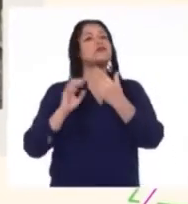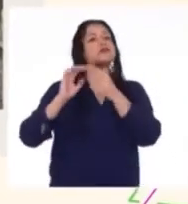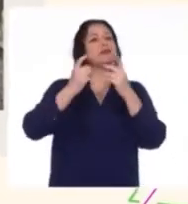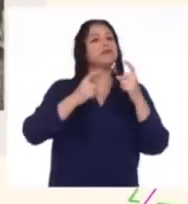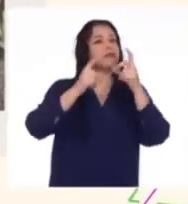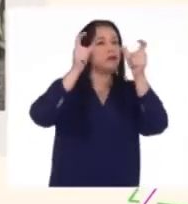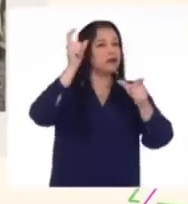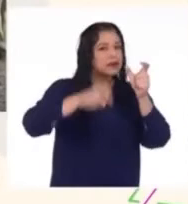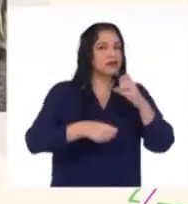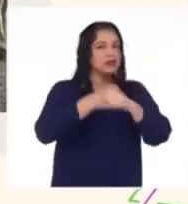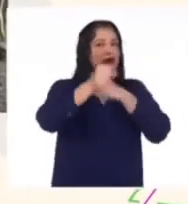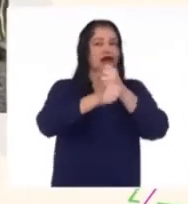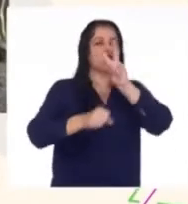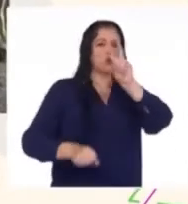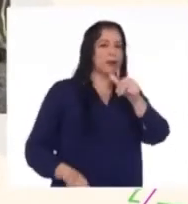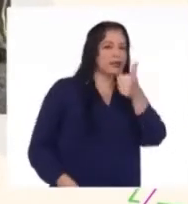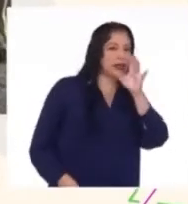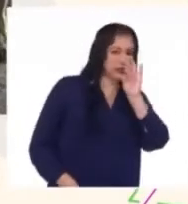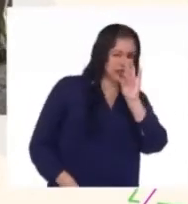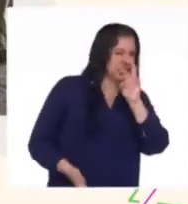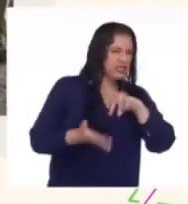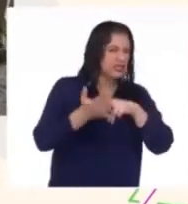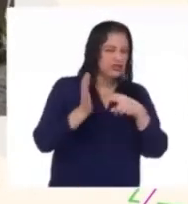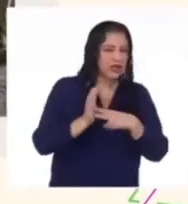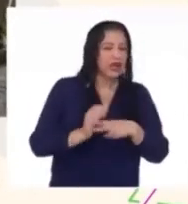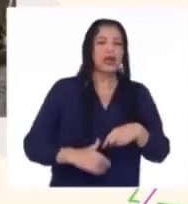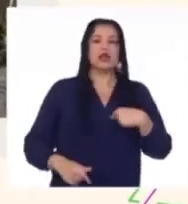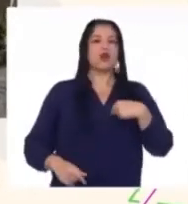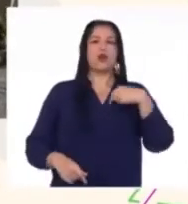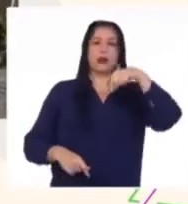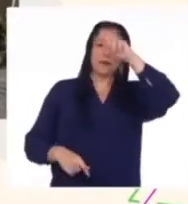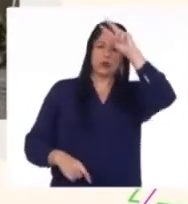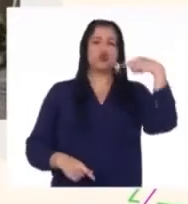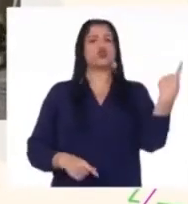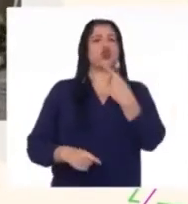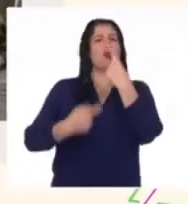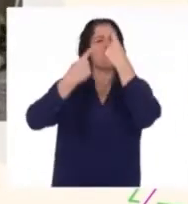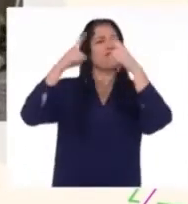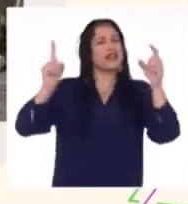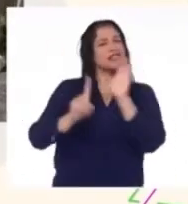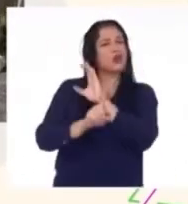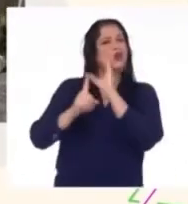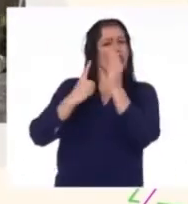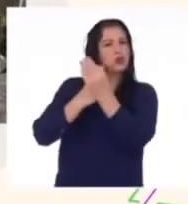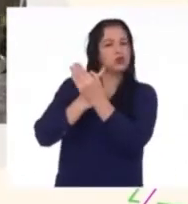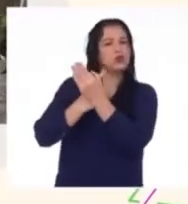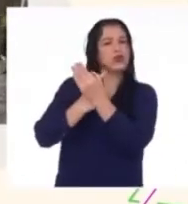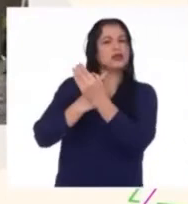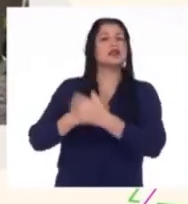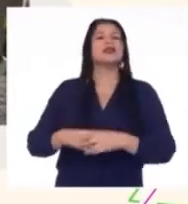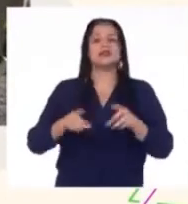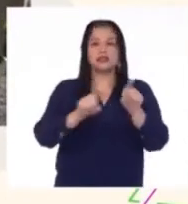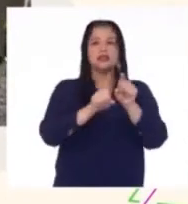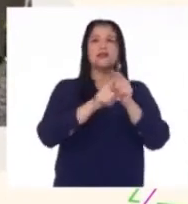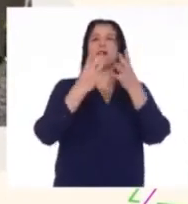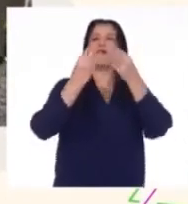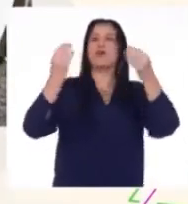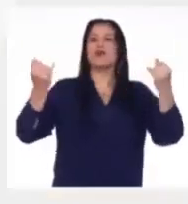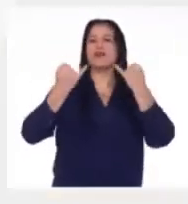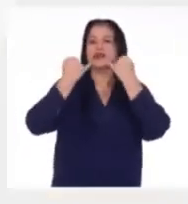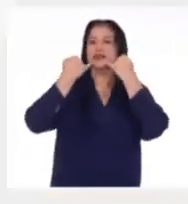Población 2017. Es decir, no solo somos un país pluricultural, sino también